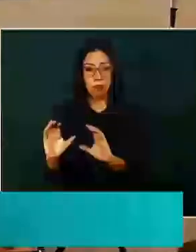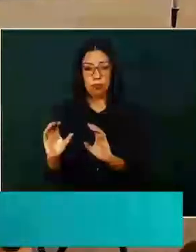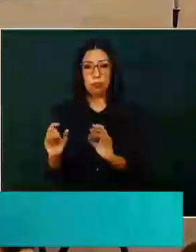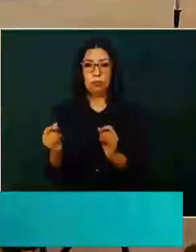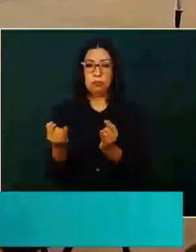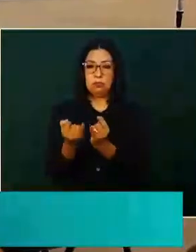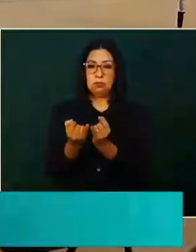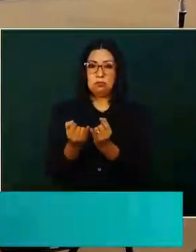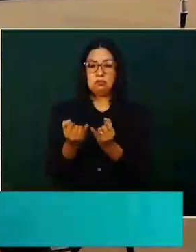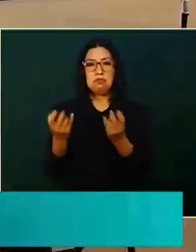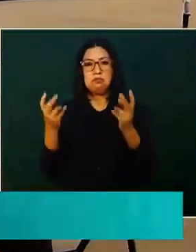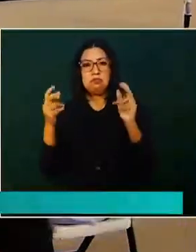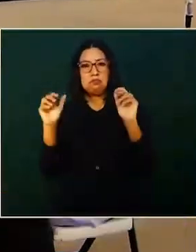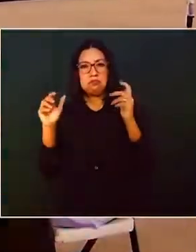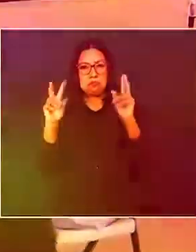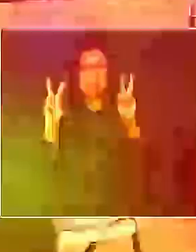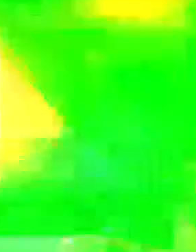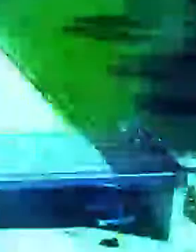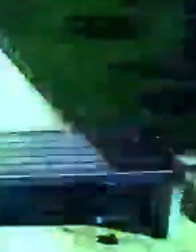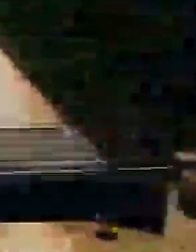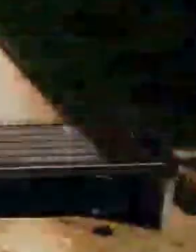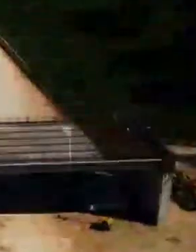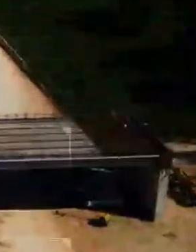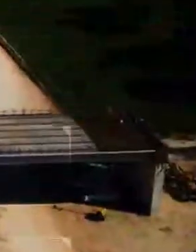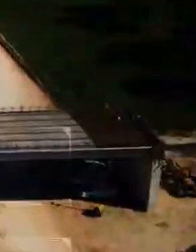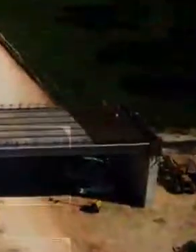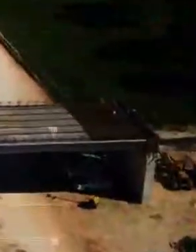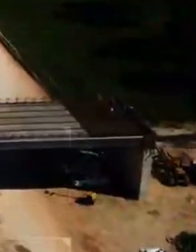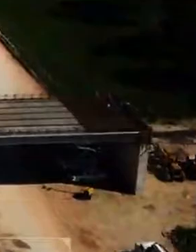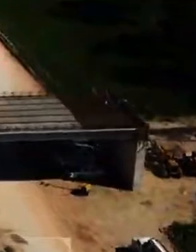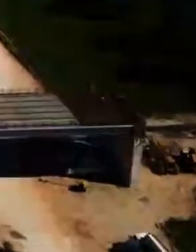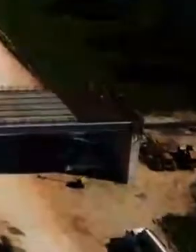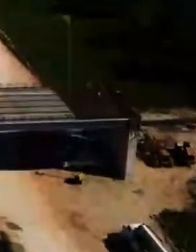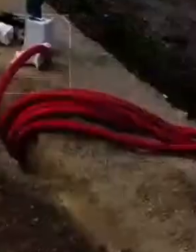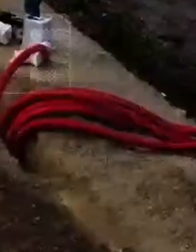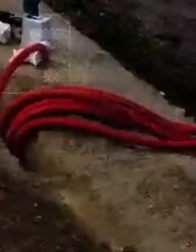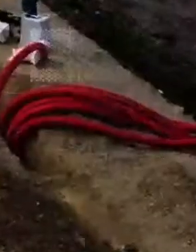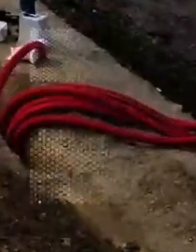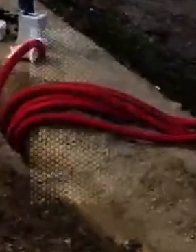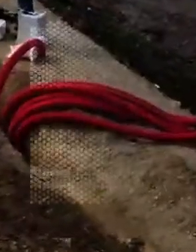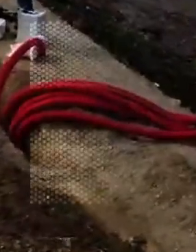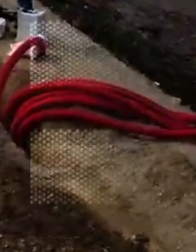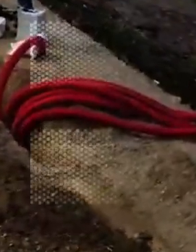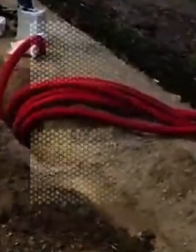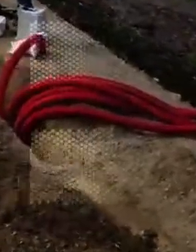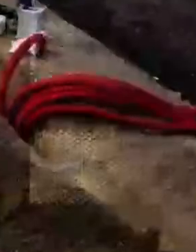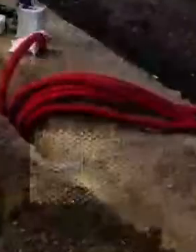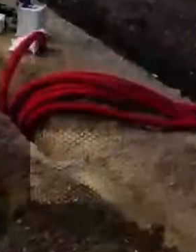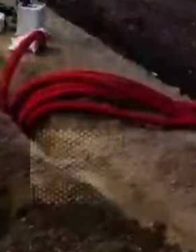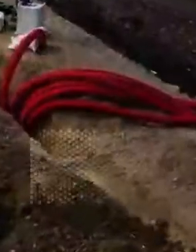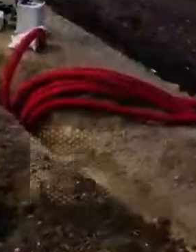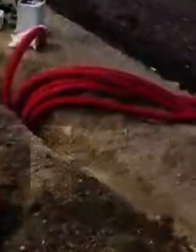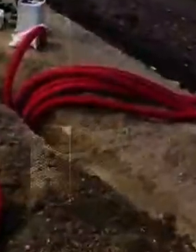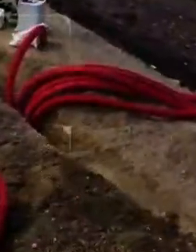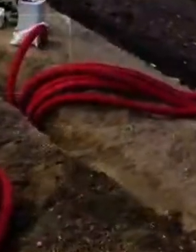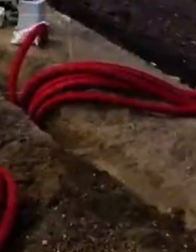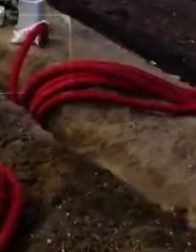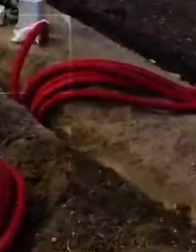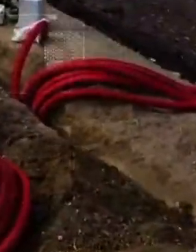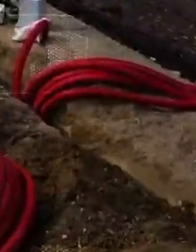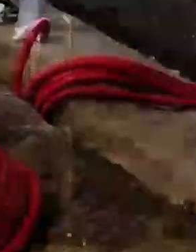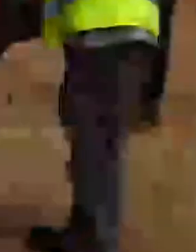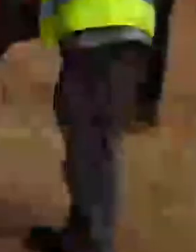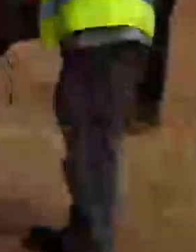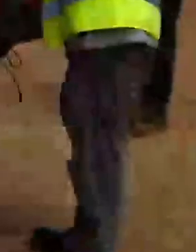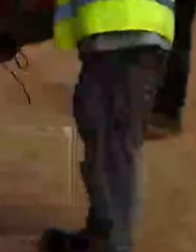las zonas mayas. Así, será posible extender a toda la región el polo de desarrollo económico que por